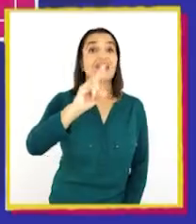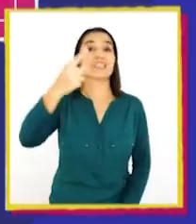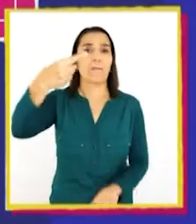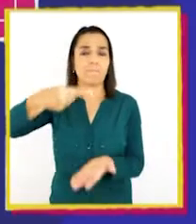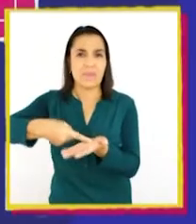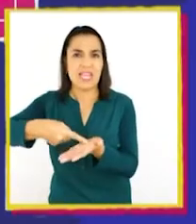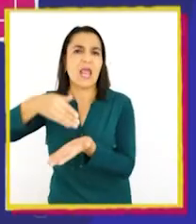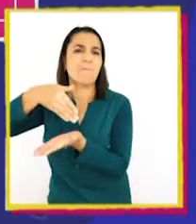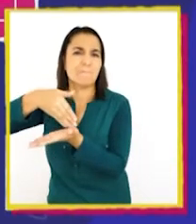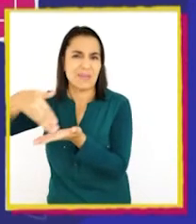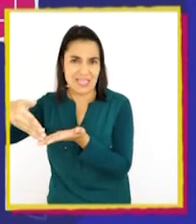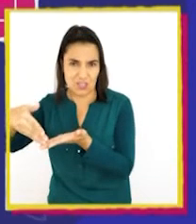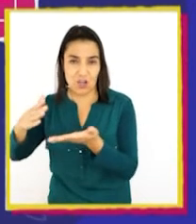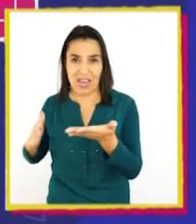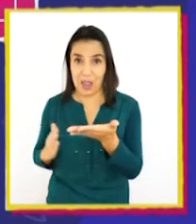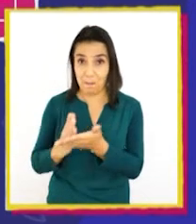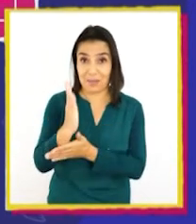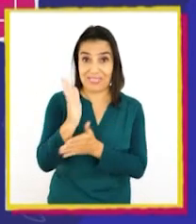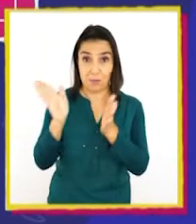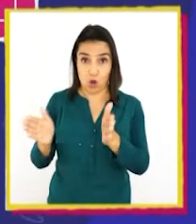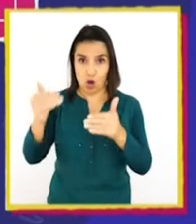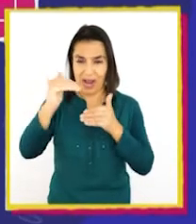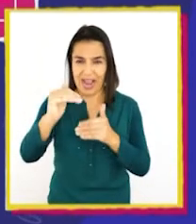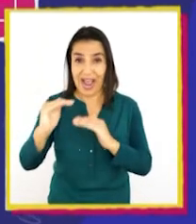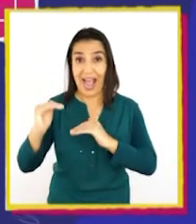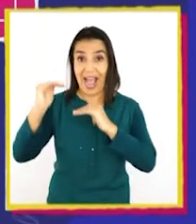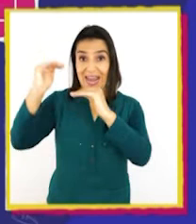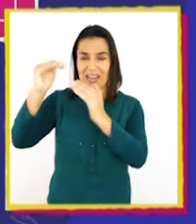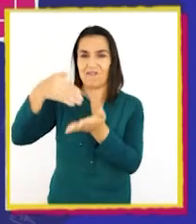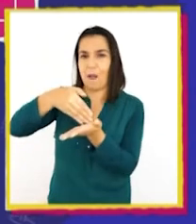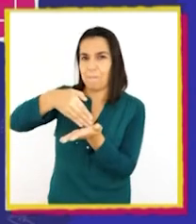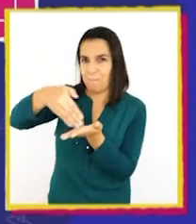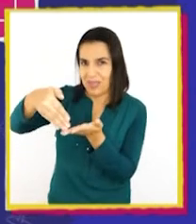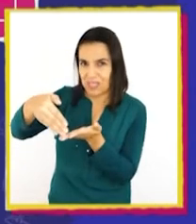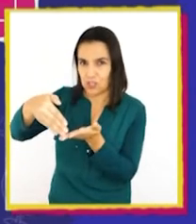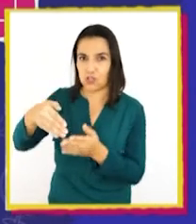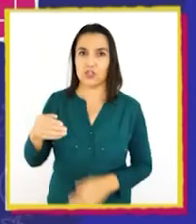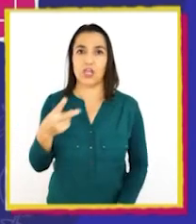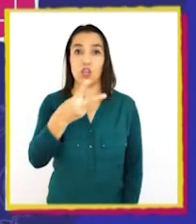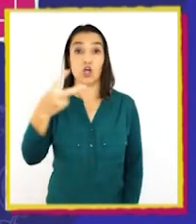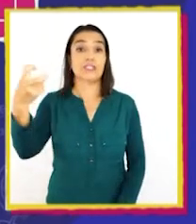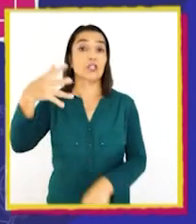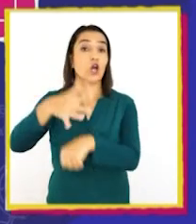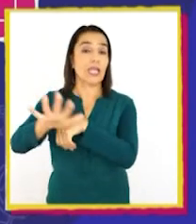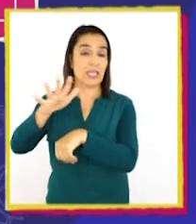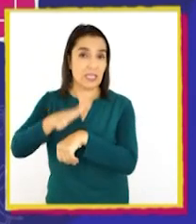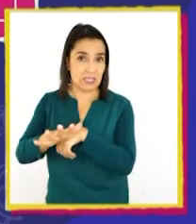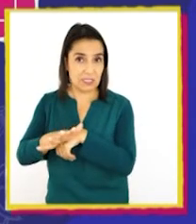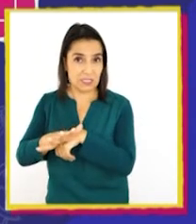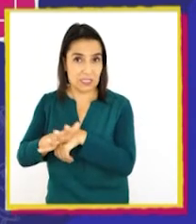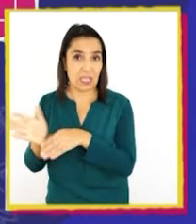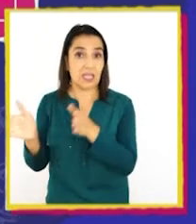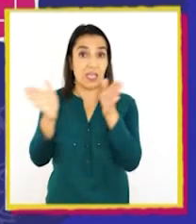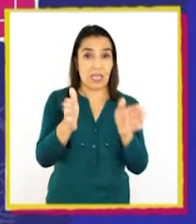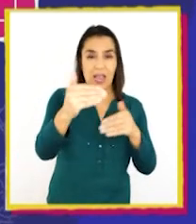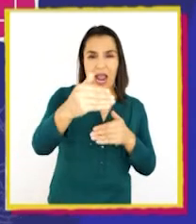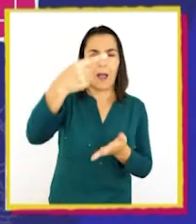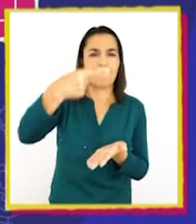millones. Partamos leyendo la caja de arriba de millones y ponemos 215. A la